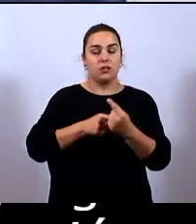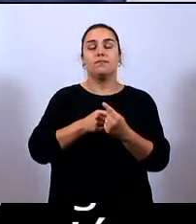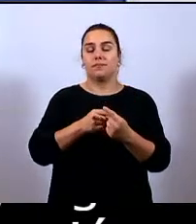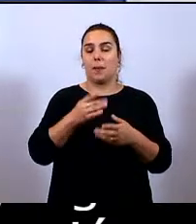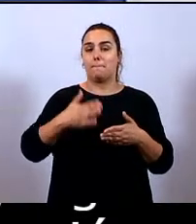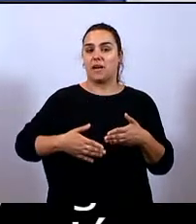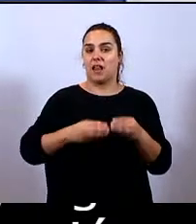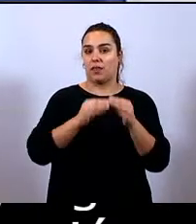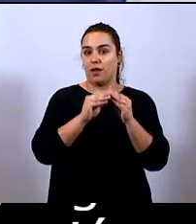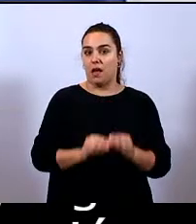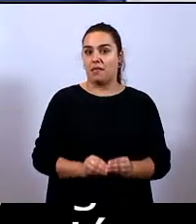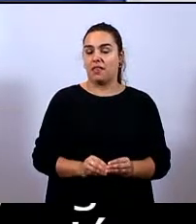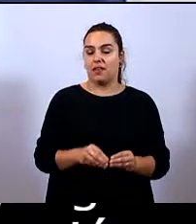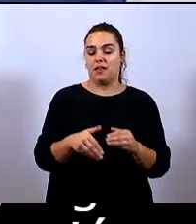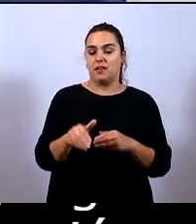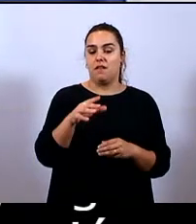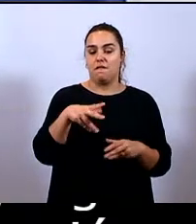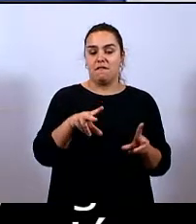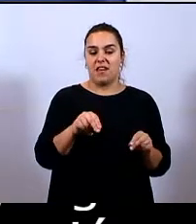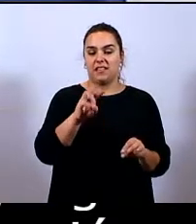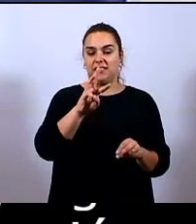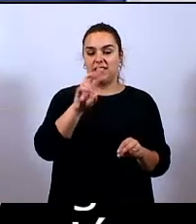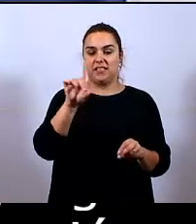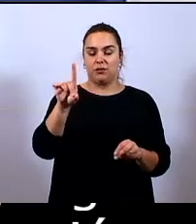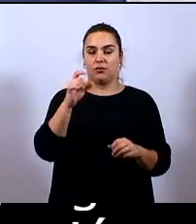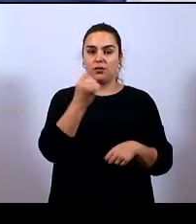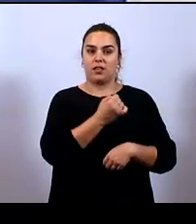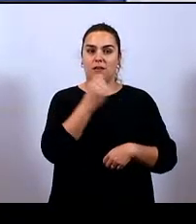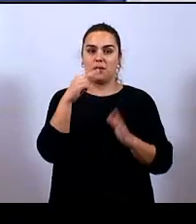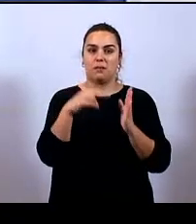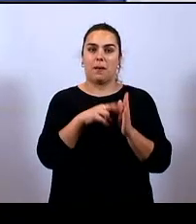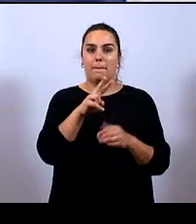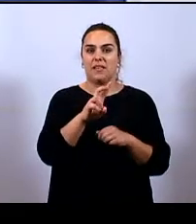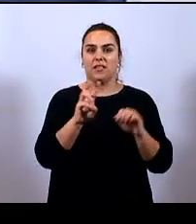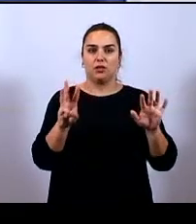de ejecución acabará el 31 de diciembre de 2028.